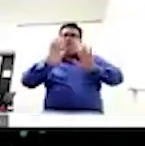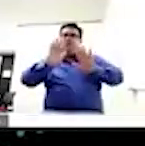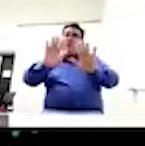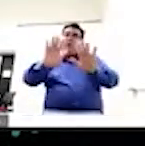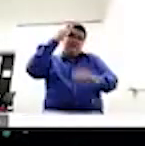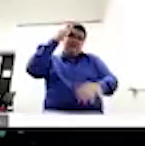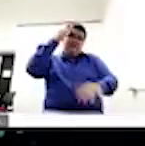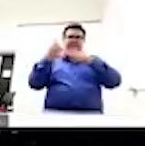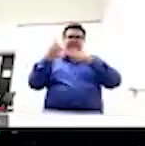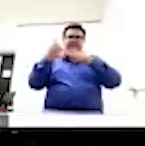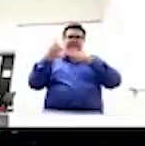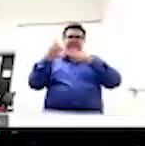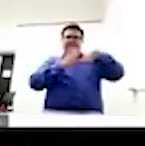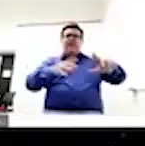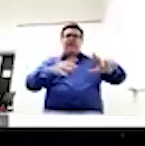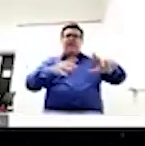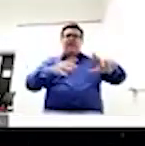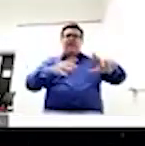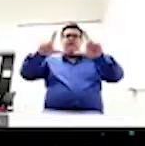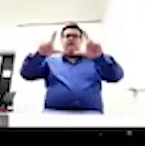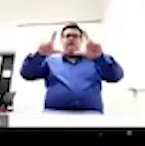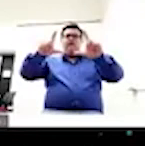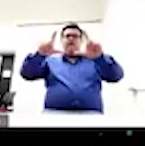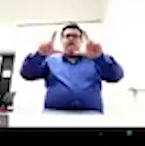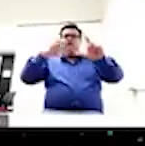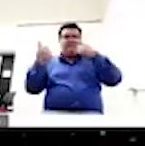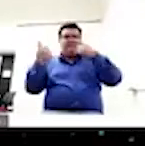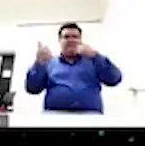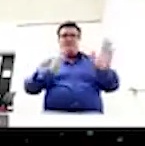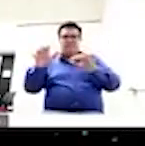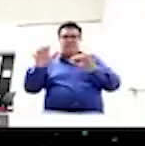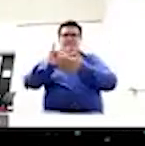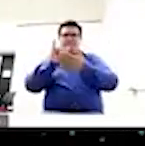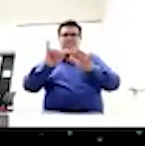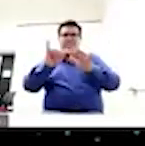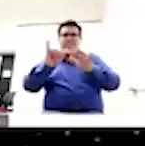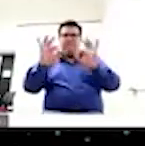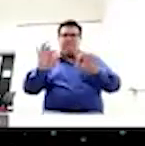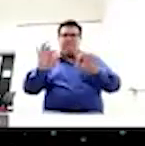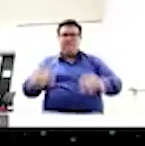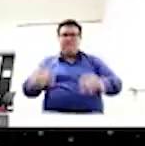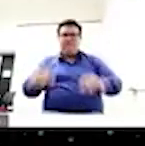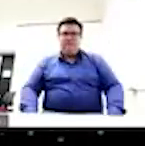y nos quedamos con la próxima imagen. Eso, perfecto.